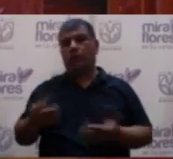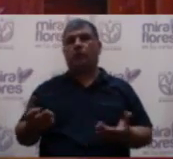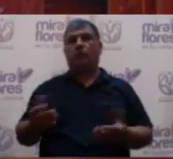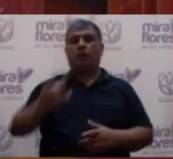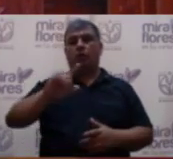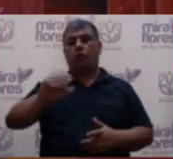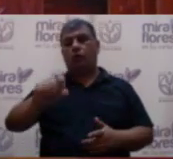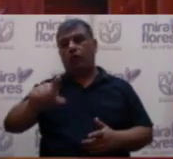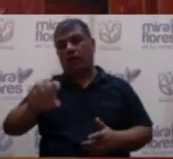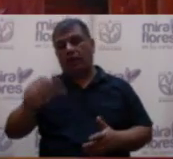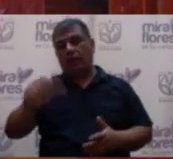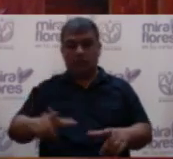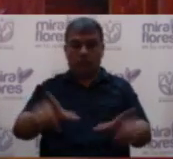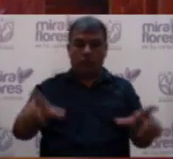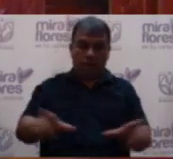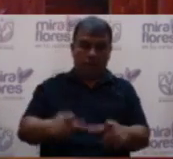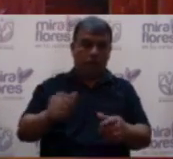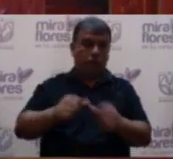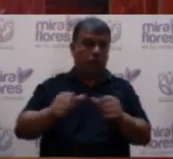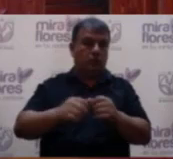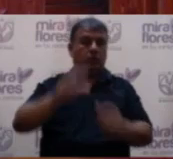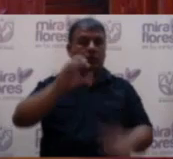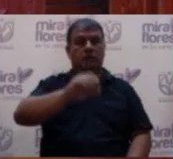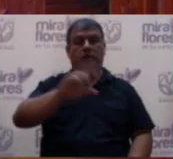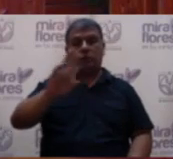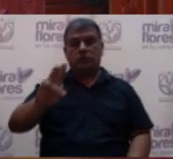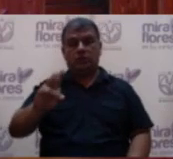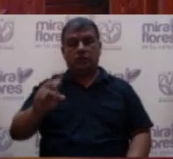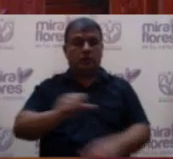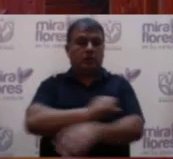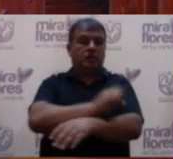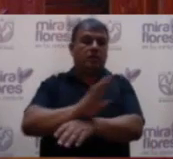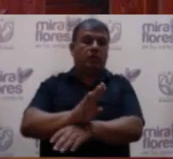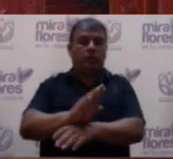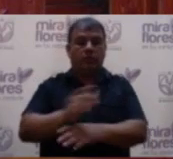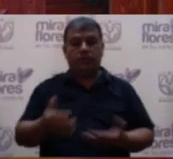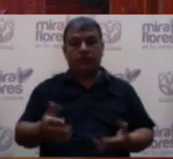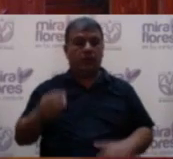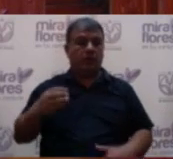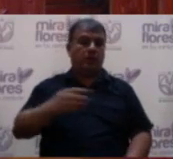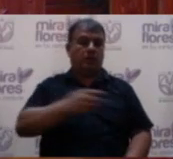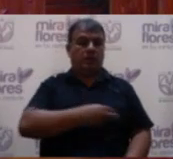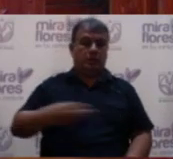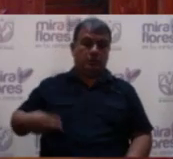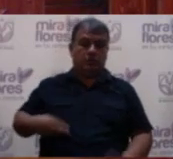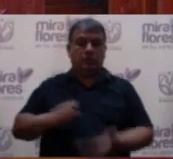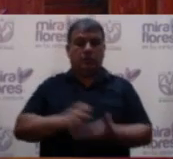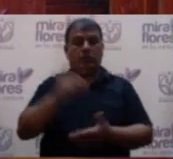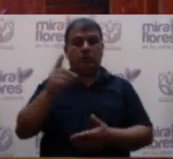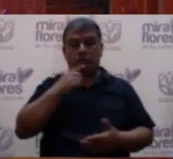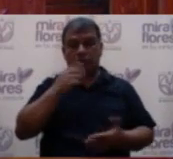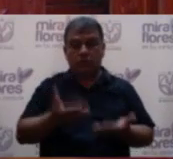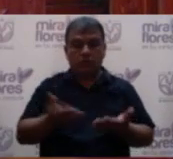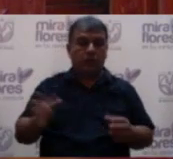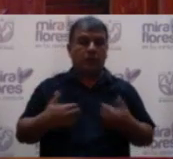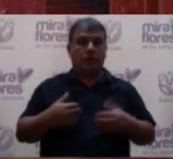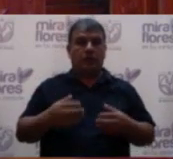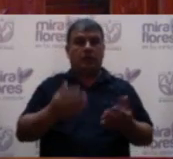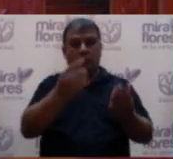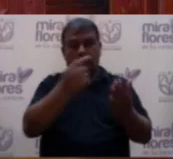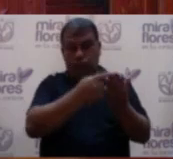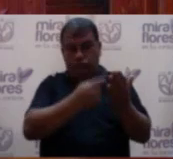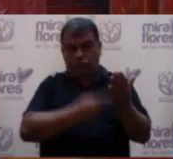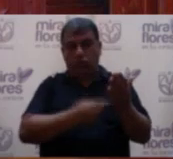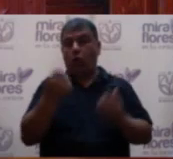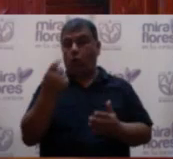Gestión Educativa Local UGEL número 07 San Borja del Ministerio de Educación, el mismo que consta de 11 cláusulas